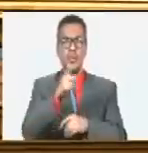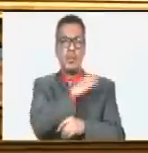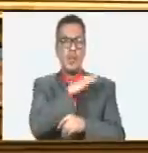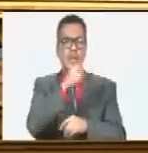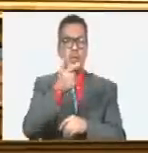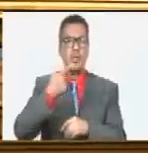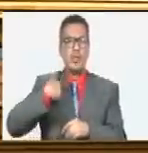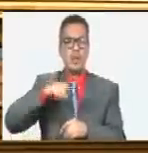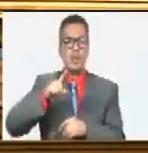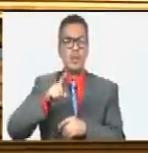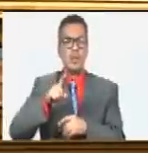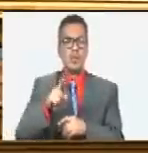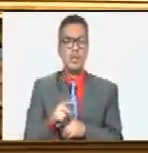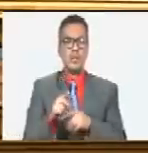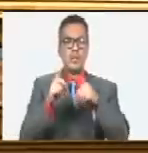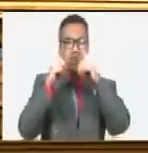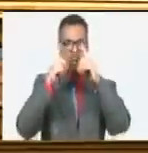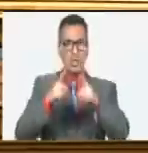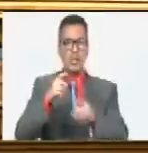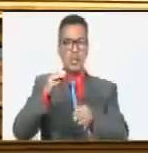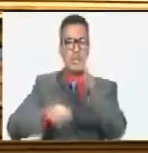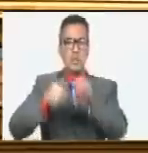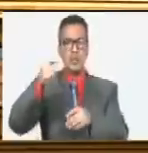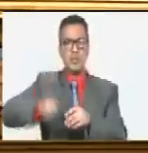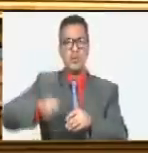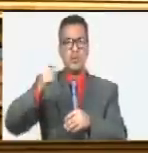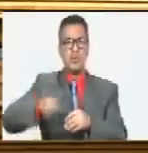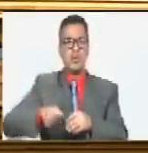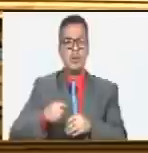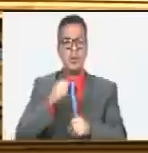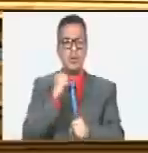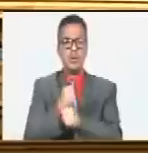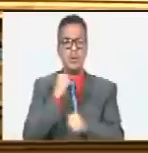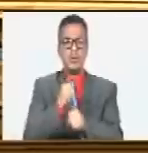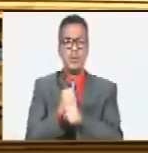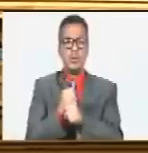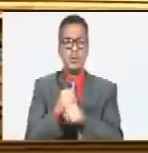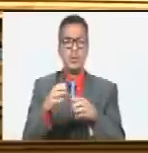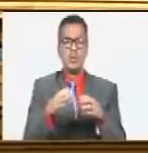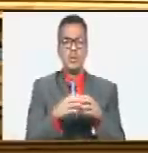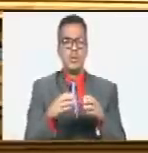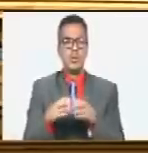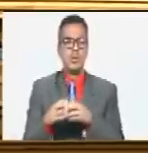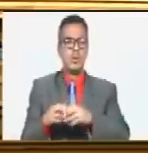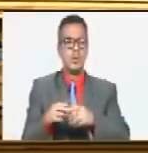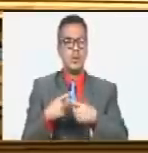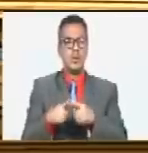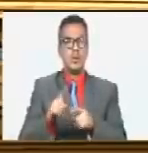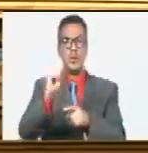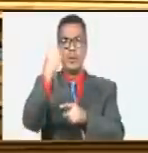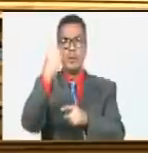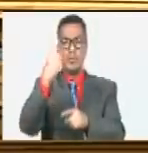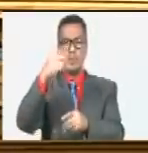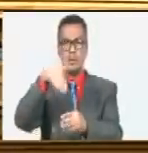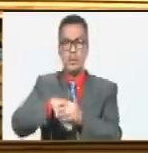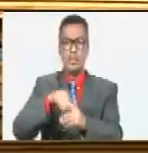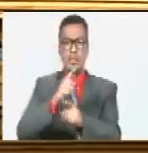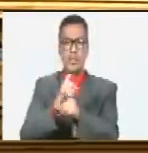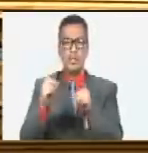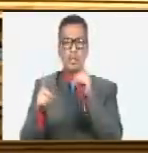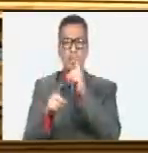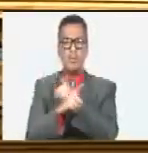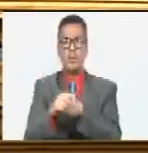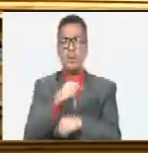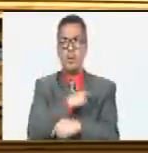del Tribunal Supremo de Justicia de trabajar en la organización del referendo, primer referendo revocatorio del mandato de un presidente